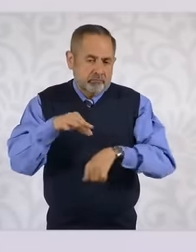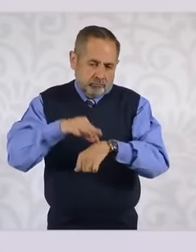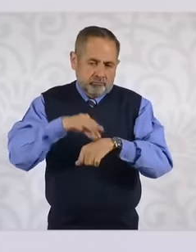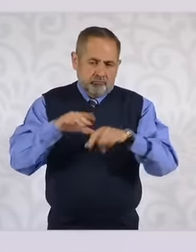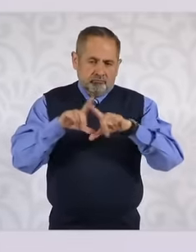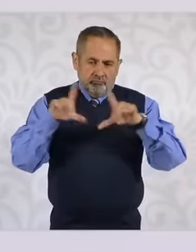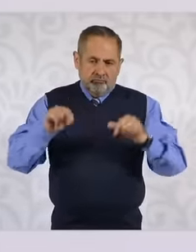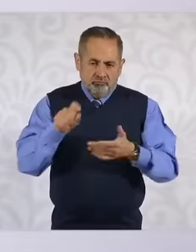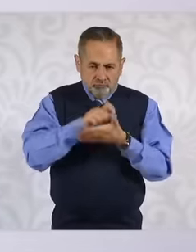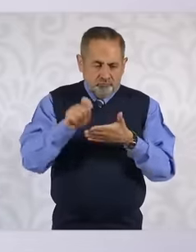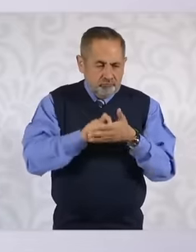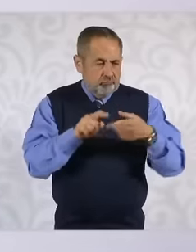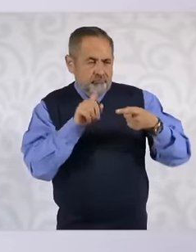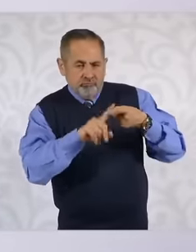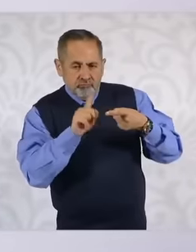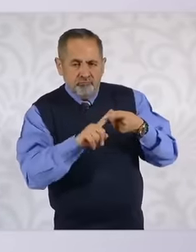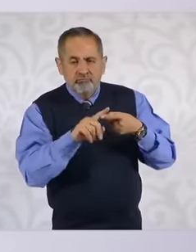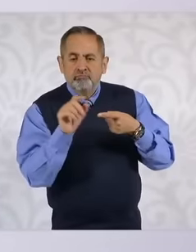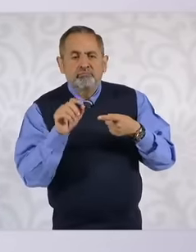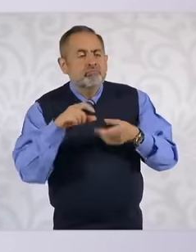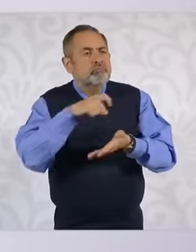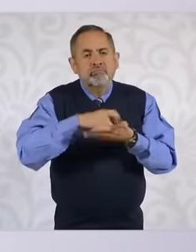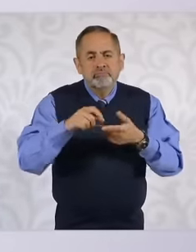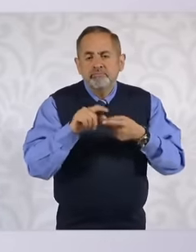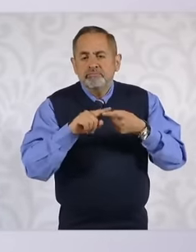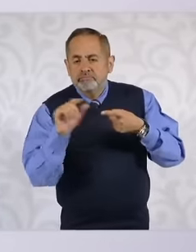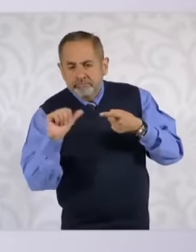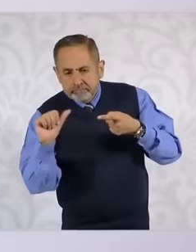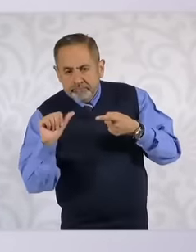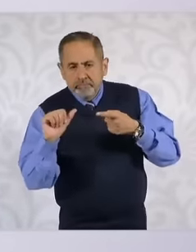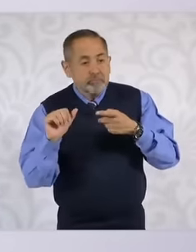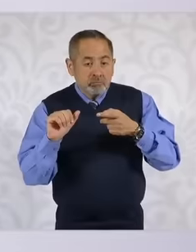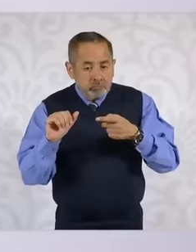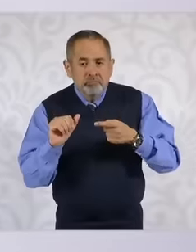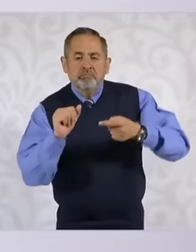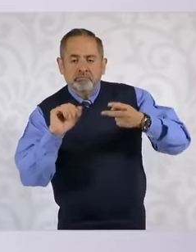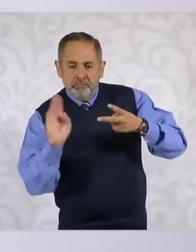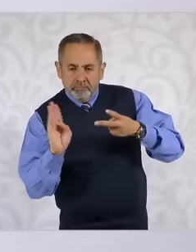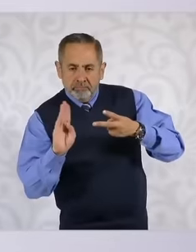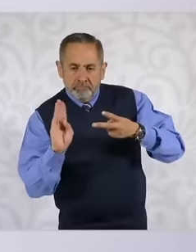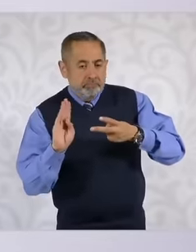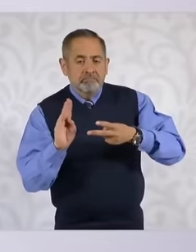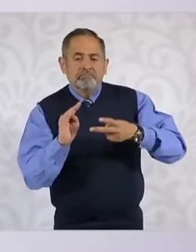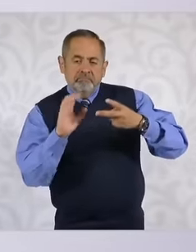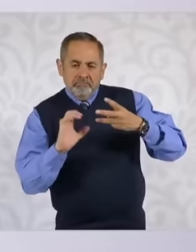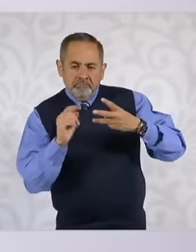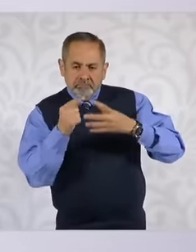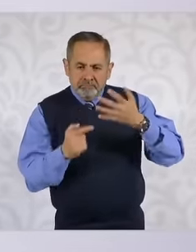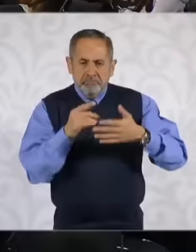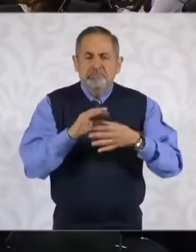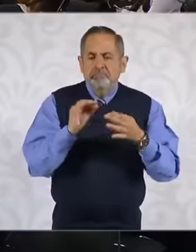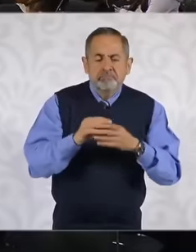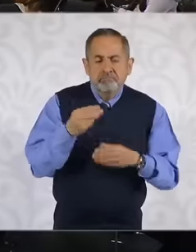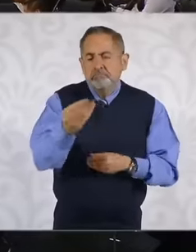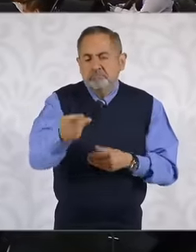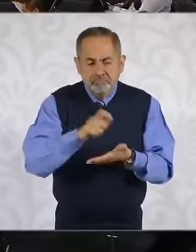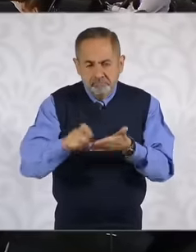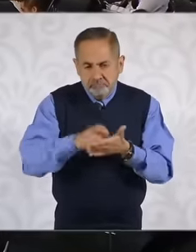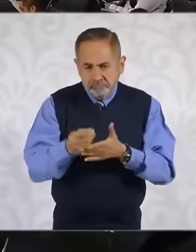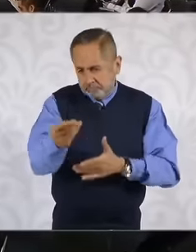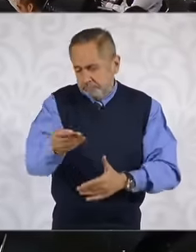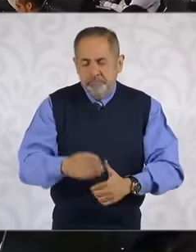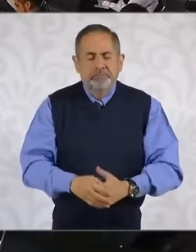médica especialista en ese tema para que siempre esté medicada la persona que lo requiere. Y